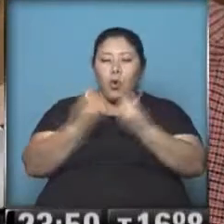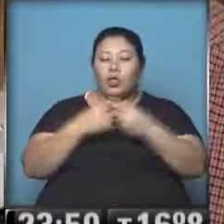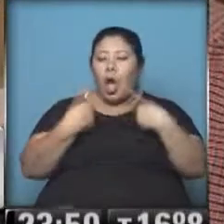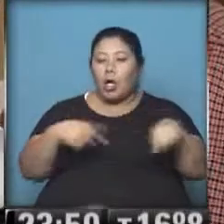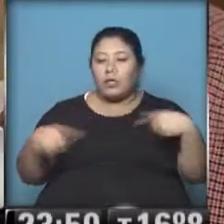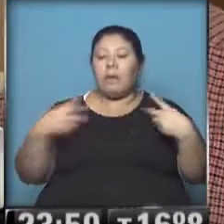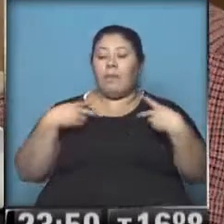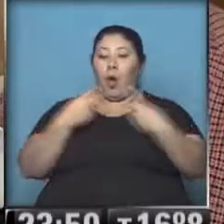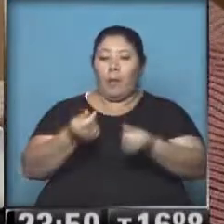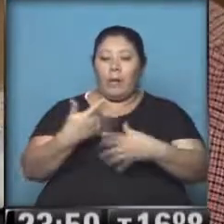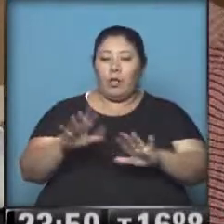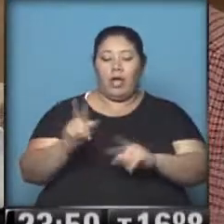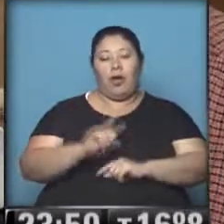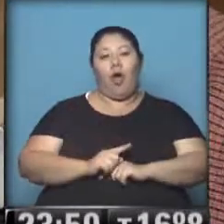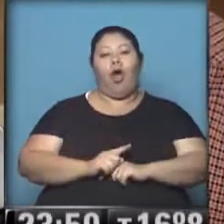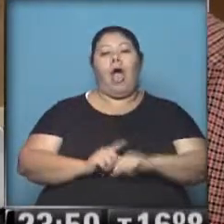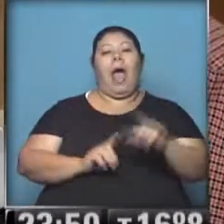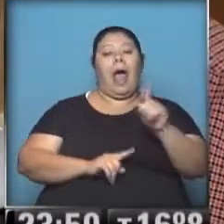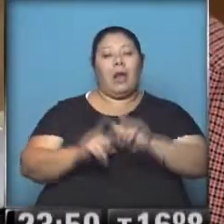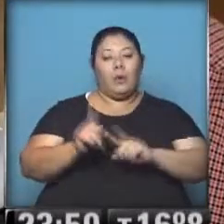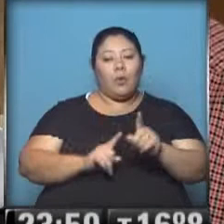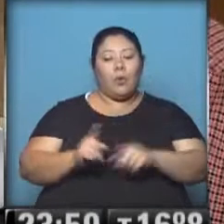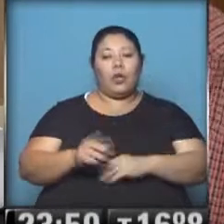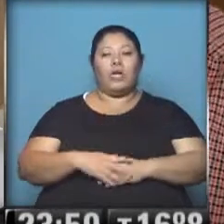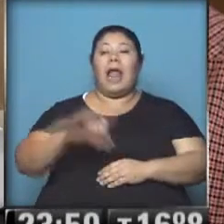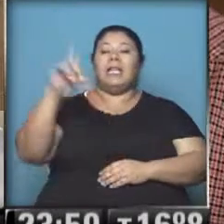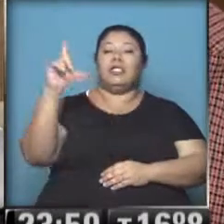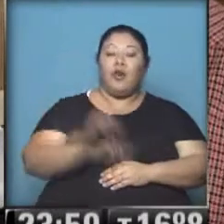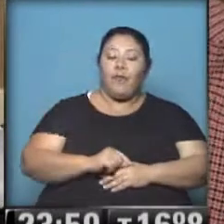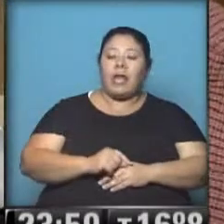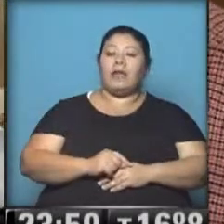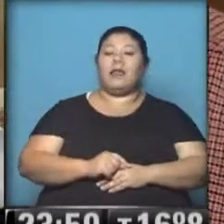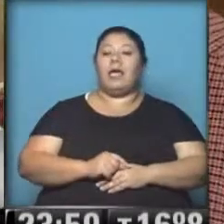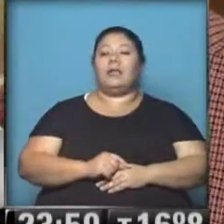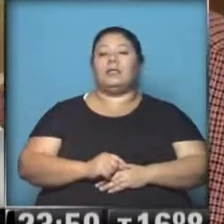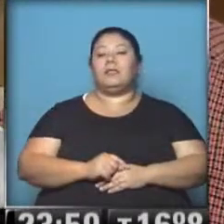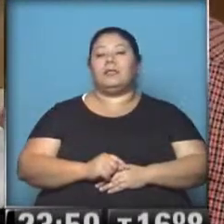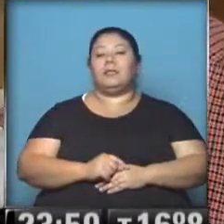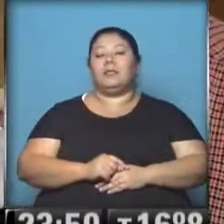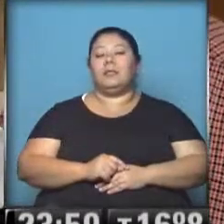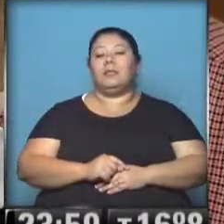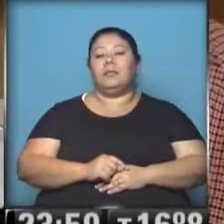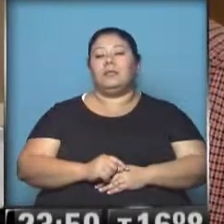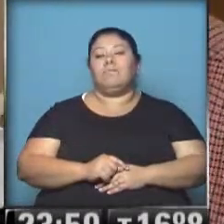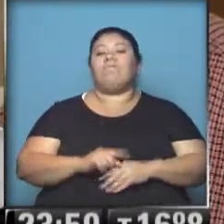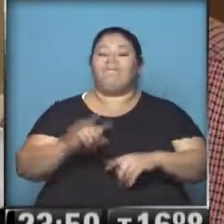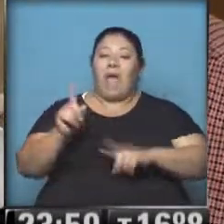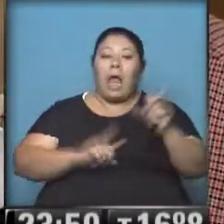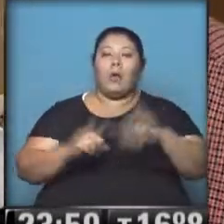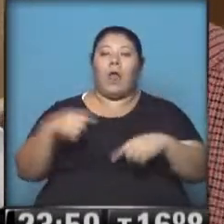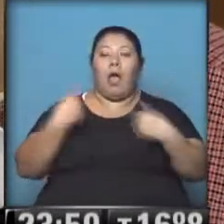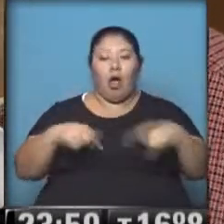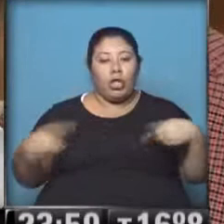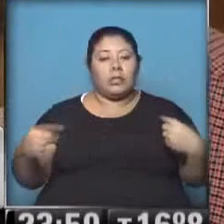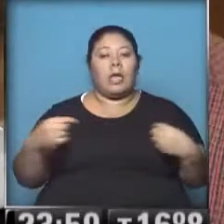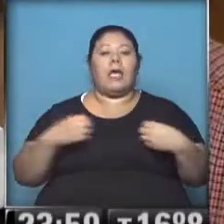infinita cantidad de ellos y fueron agotándose quizás las ofertas más fuertes, pero obviamente siempre sabemos que tenemos que mejorar y que las empresas tienen